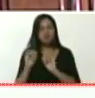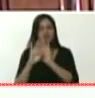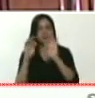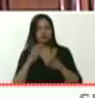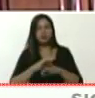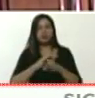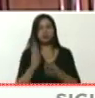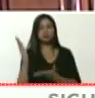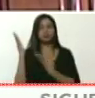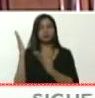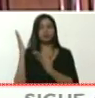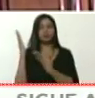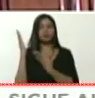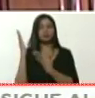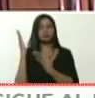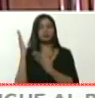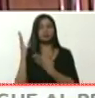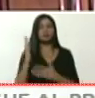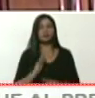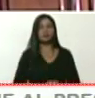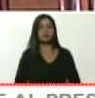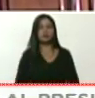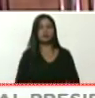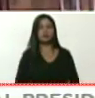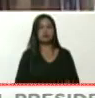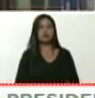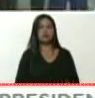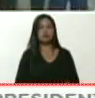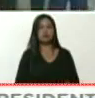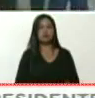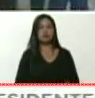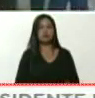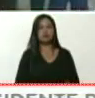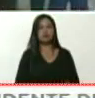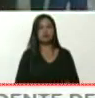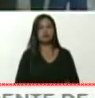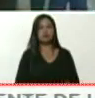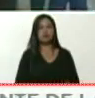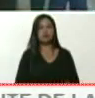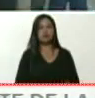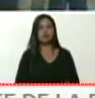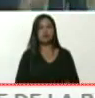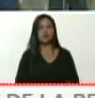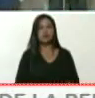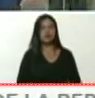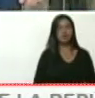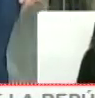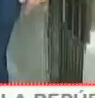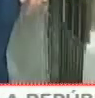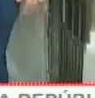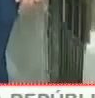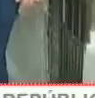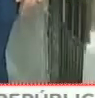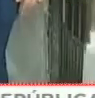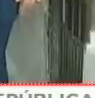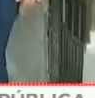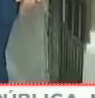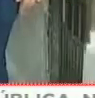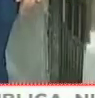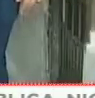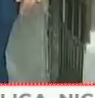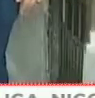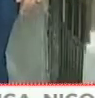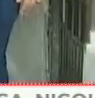animal. Adelante, gobernador del Guárico. Un saludo desde aquí, desde el municipio Ortiz, su parroquia